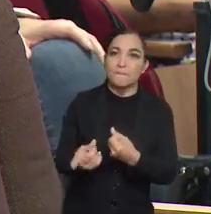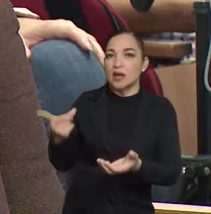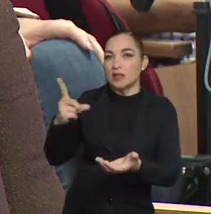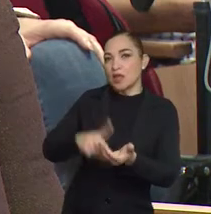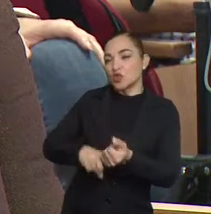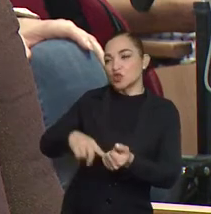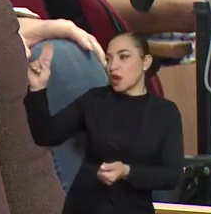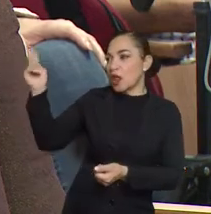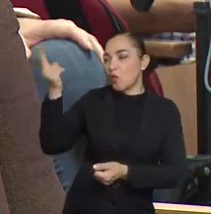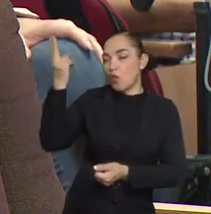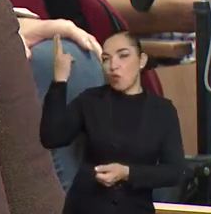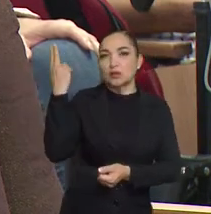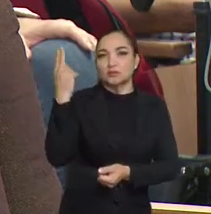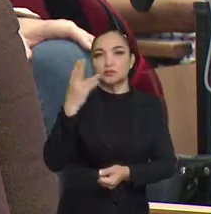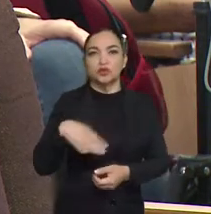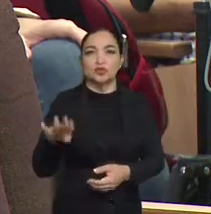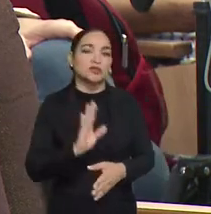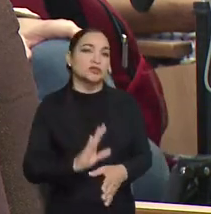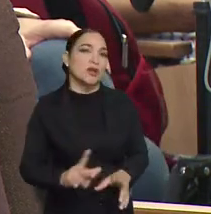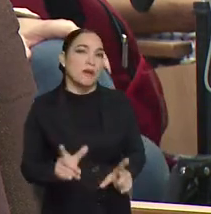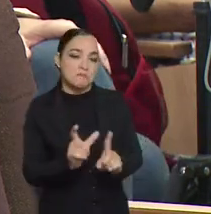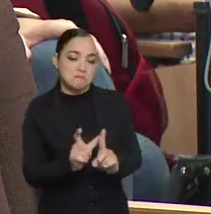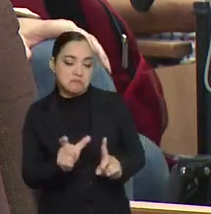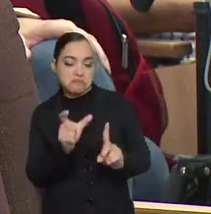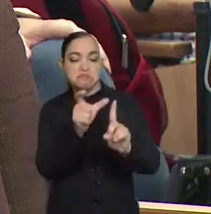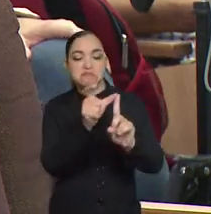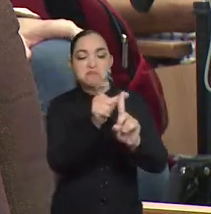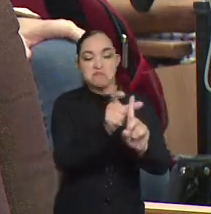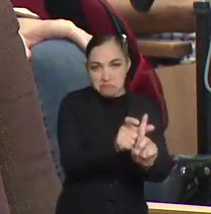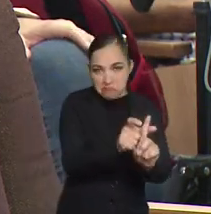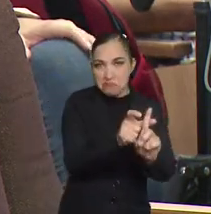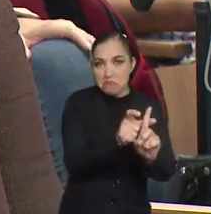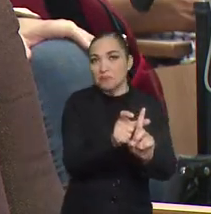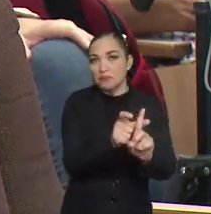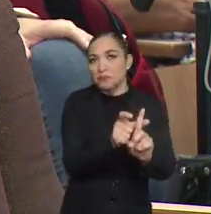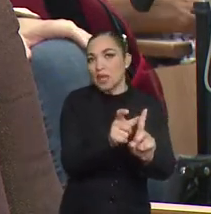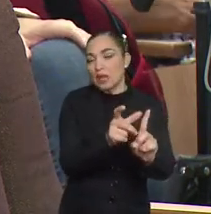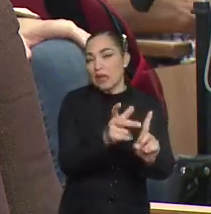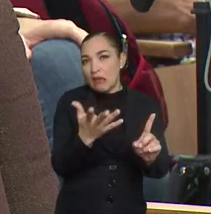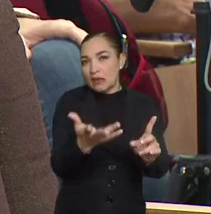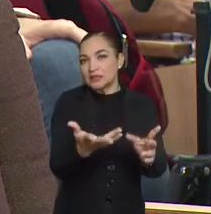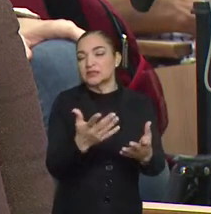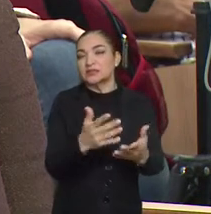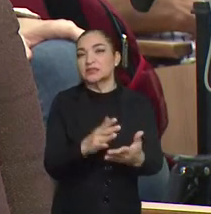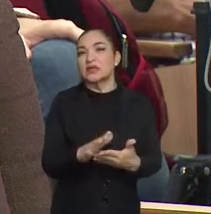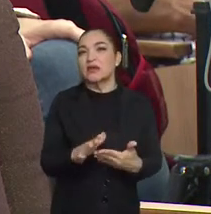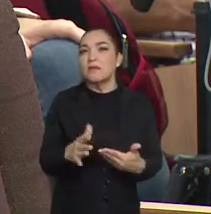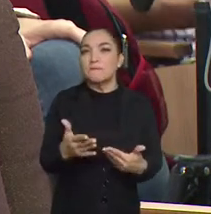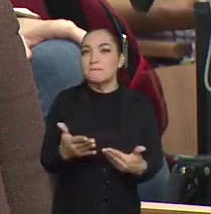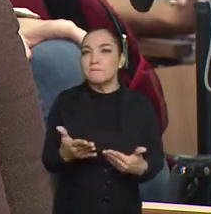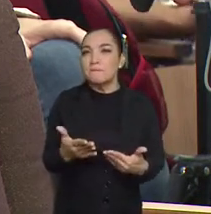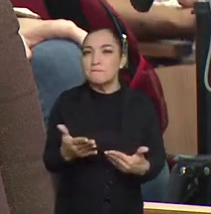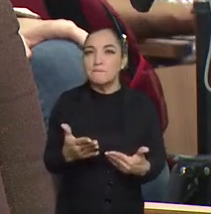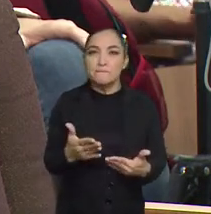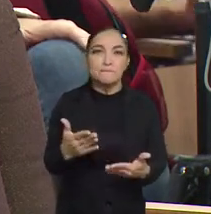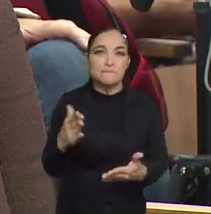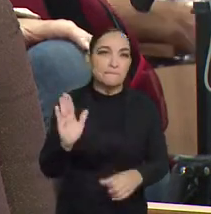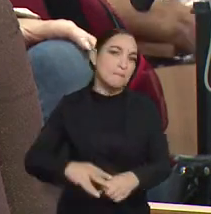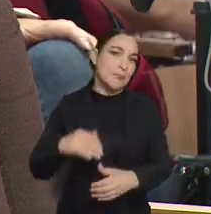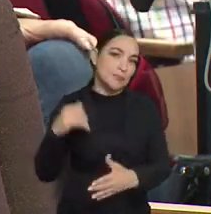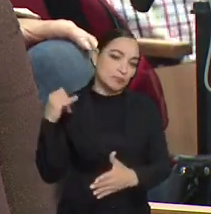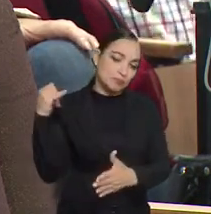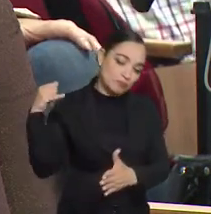sea, todo esto es mentira, ¿qué es lo que ha pasado? Incluso se ha ido un poco más allá, incluso hasta